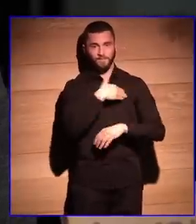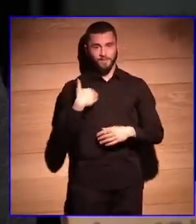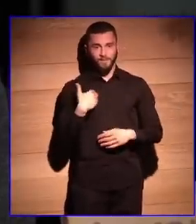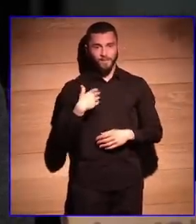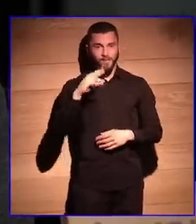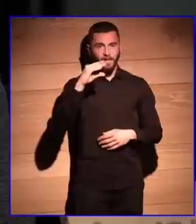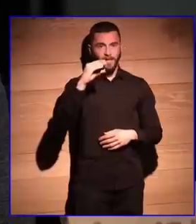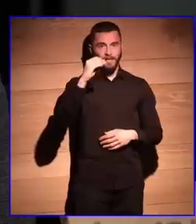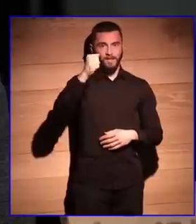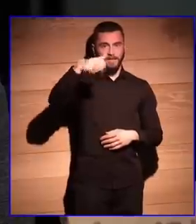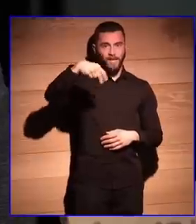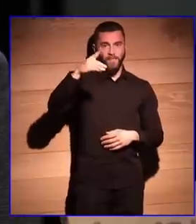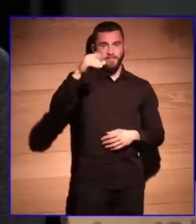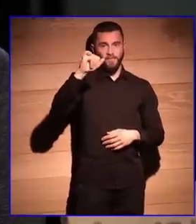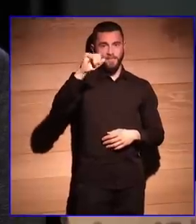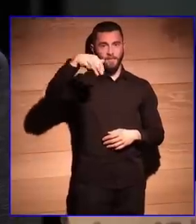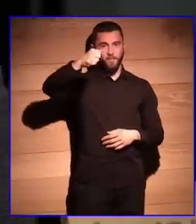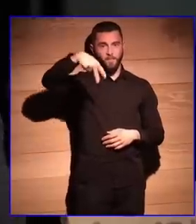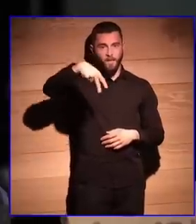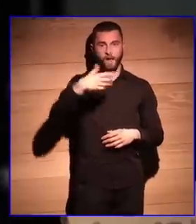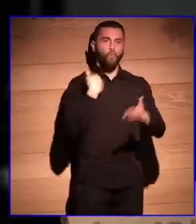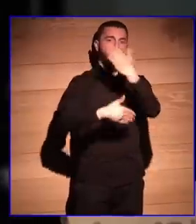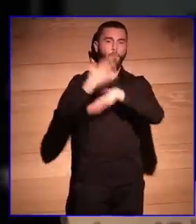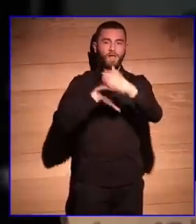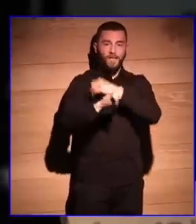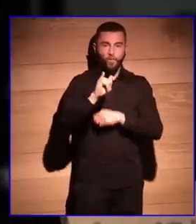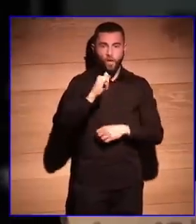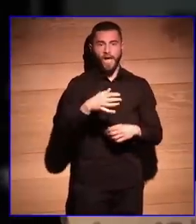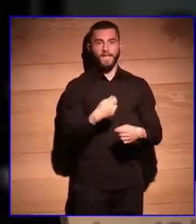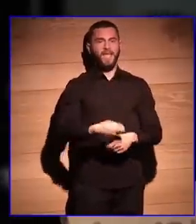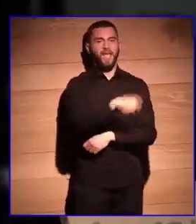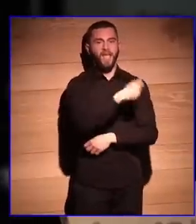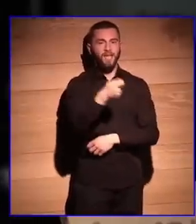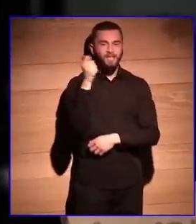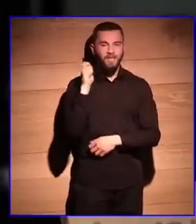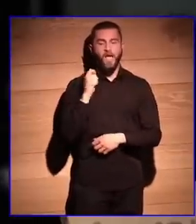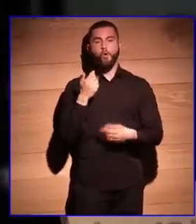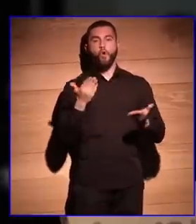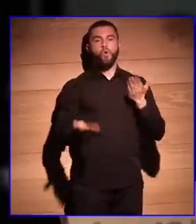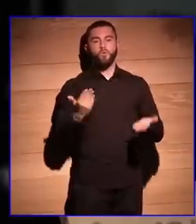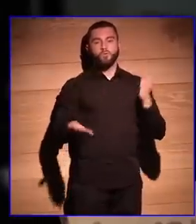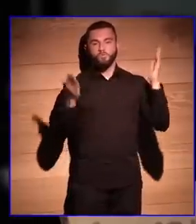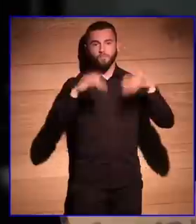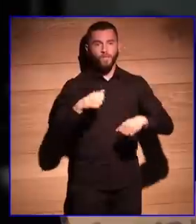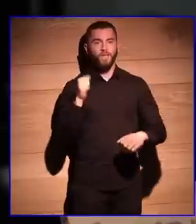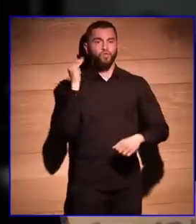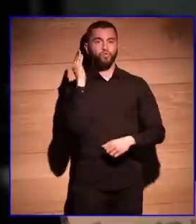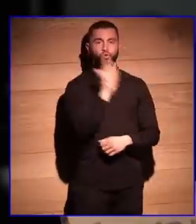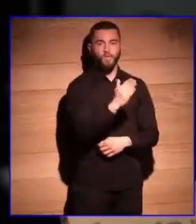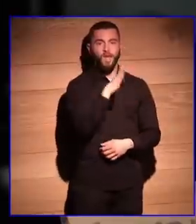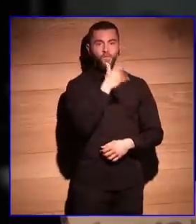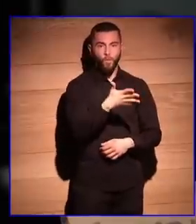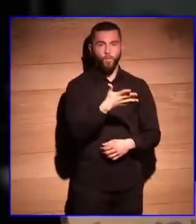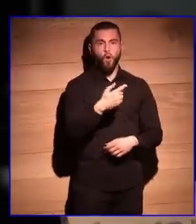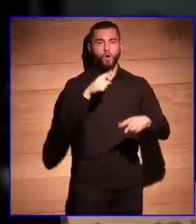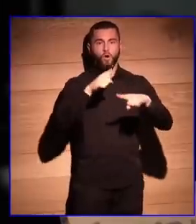Candyman. Candyman tiene un pasado como esclavo que ha sido injustamente condenado por la violación